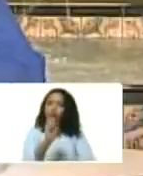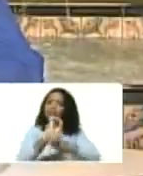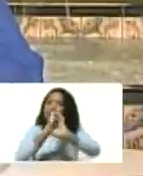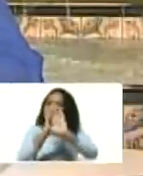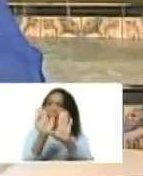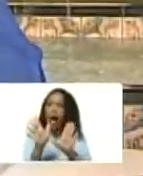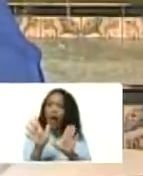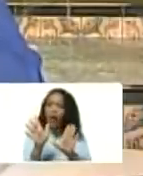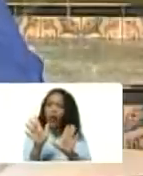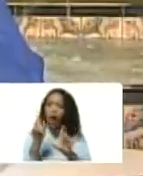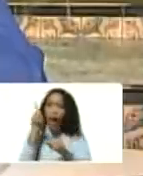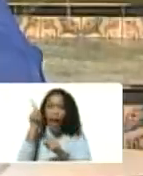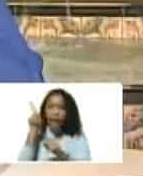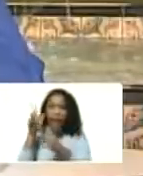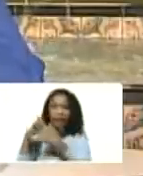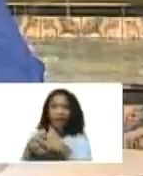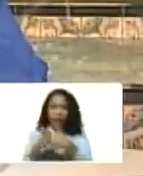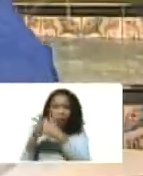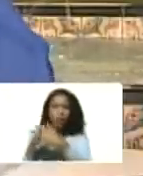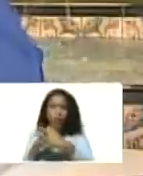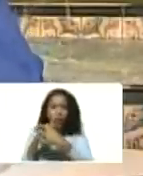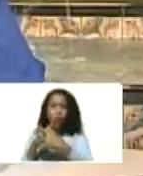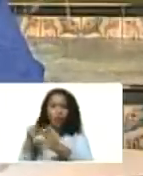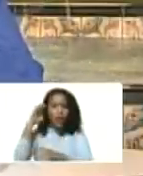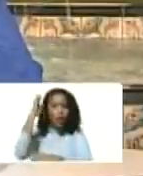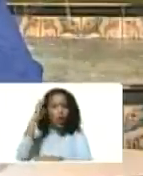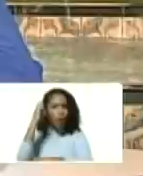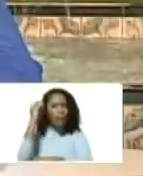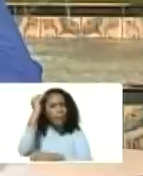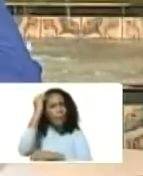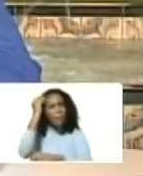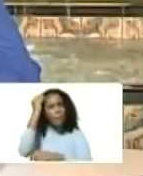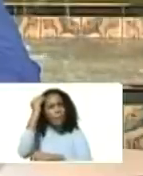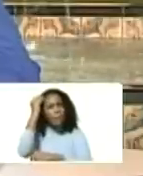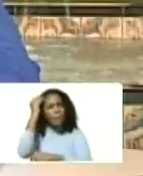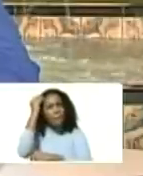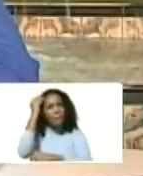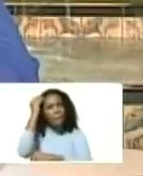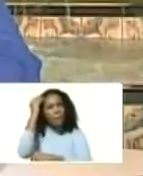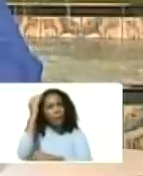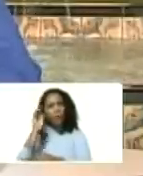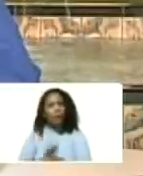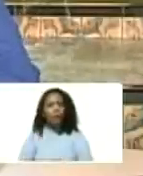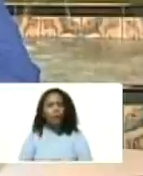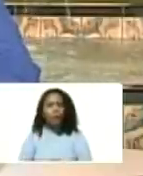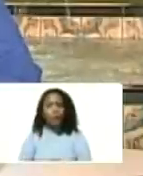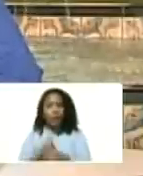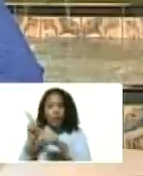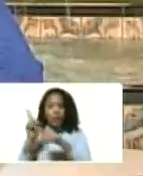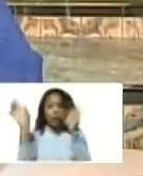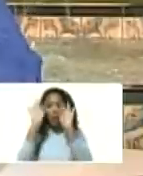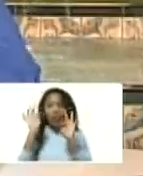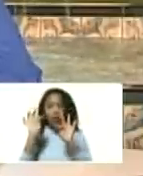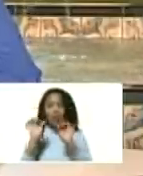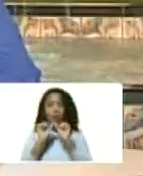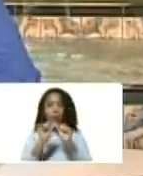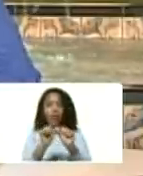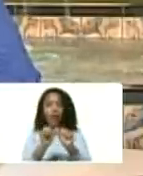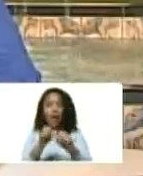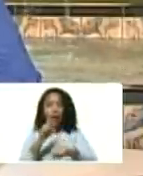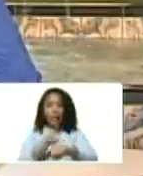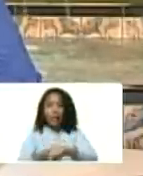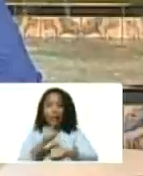en los eeuu de norteamérica y en europa que piense que estos efectos se van a mantener en el